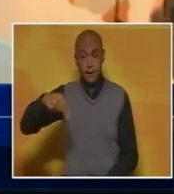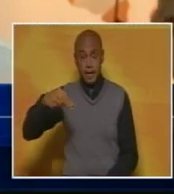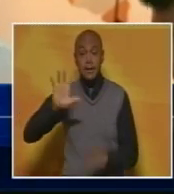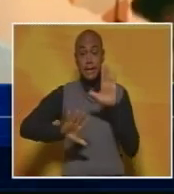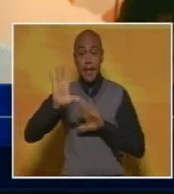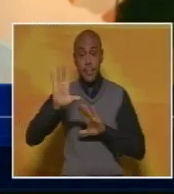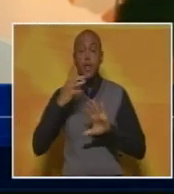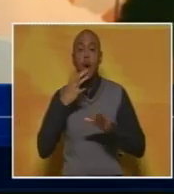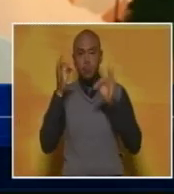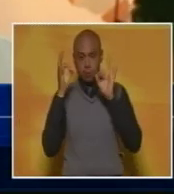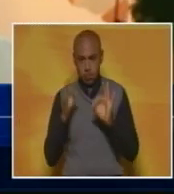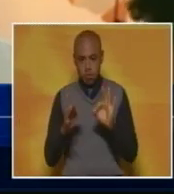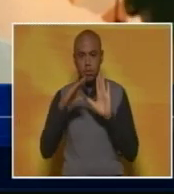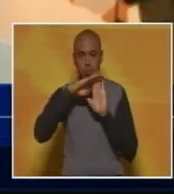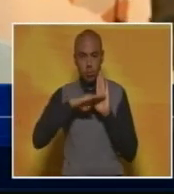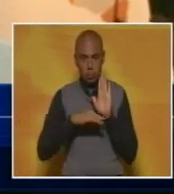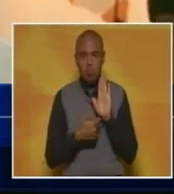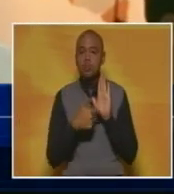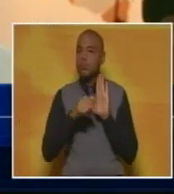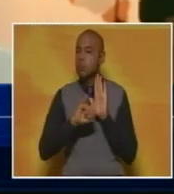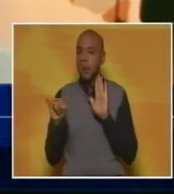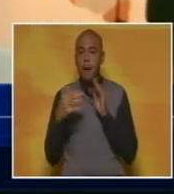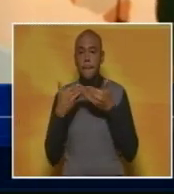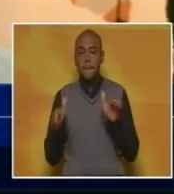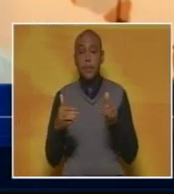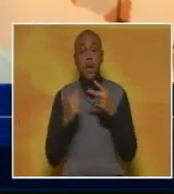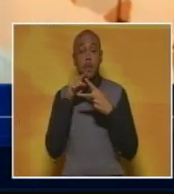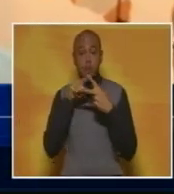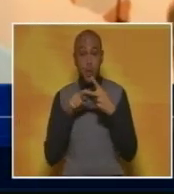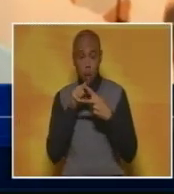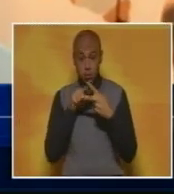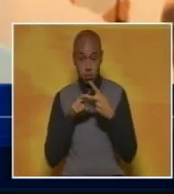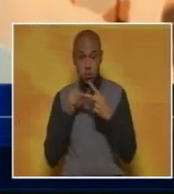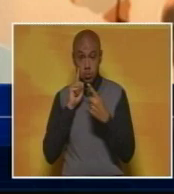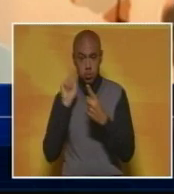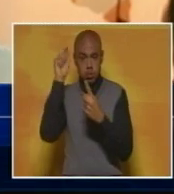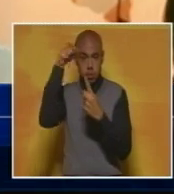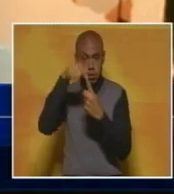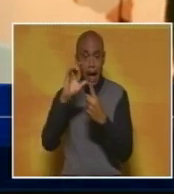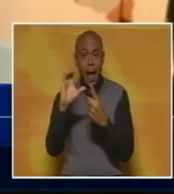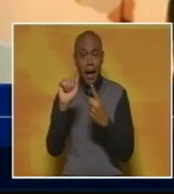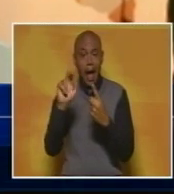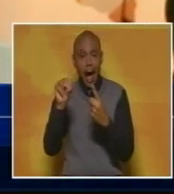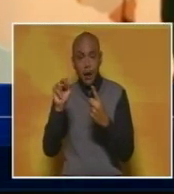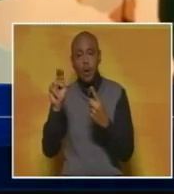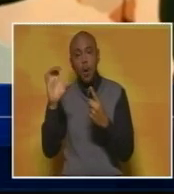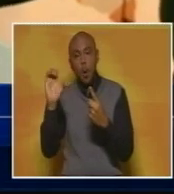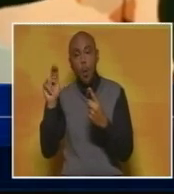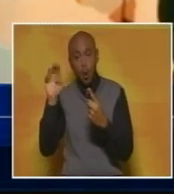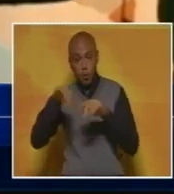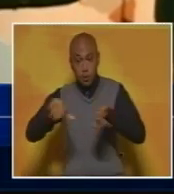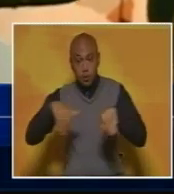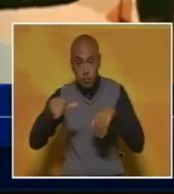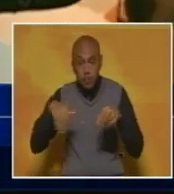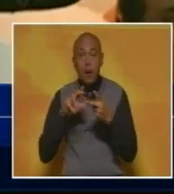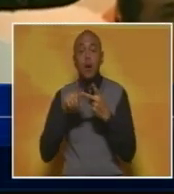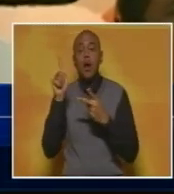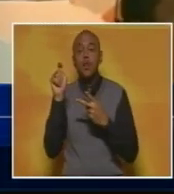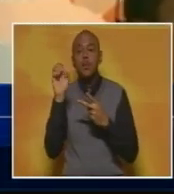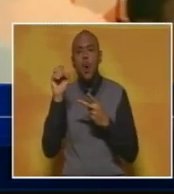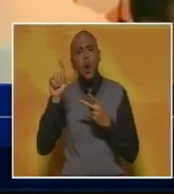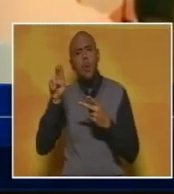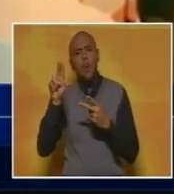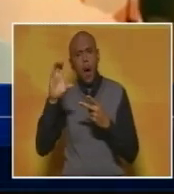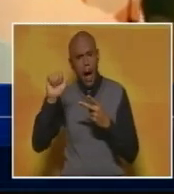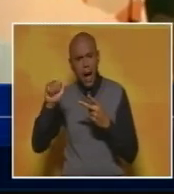tenemos programado la apertura de los vuelos a 2 destinos de México. Uno es Cancún y el otro es Toluca. Toluca queda